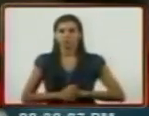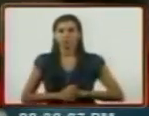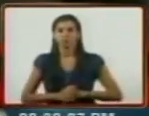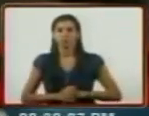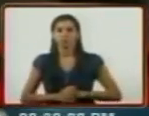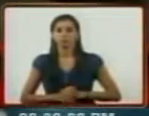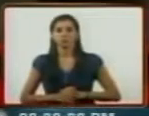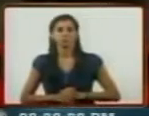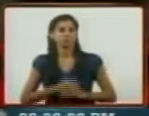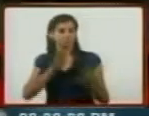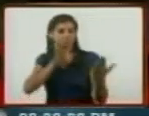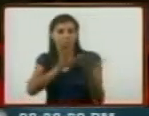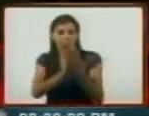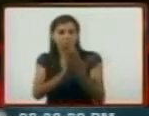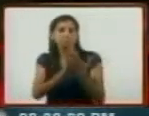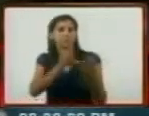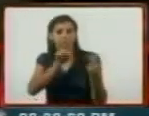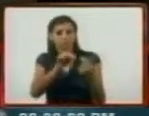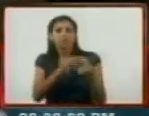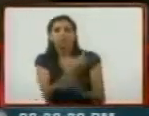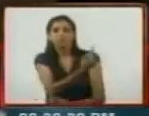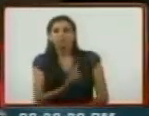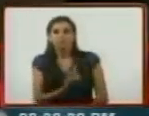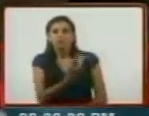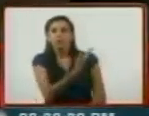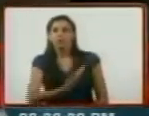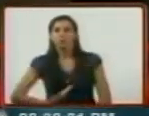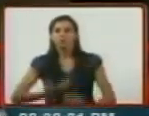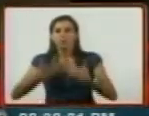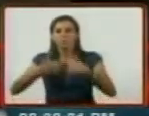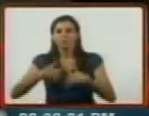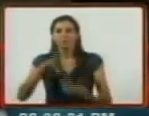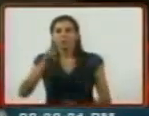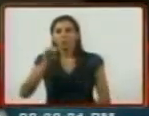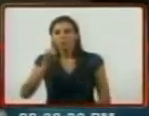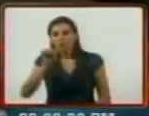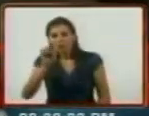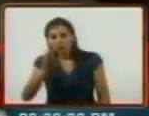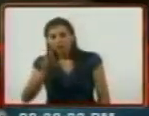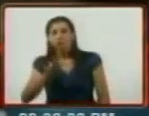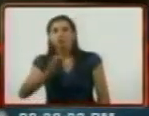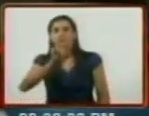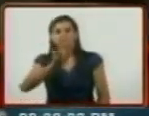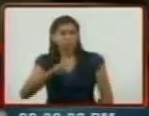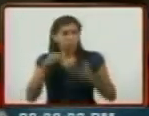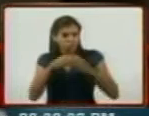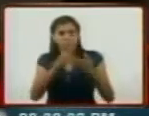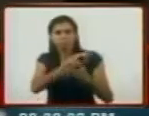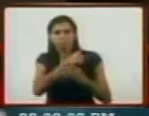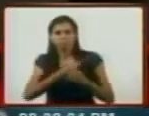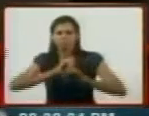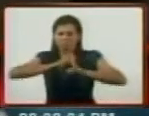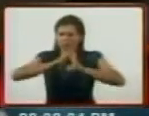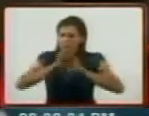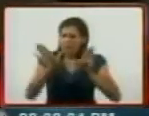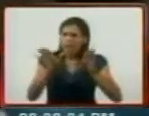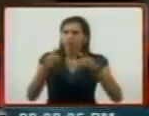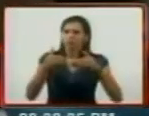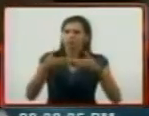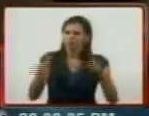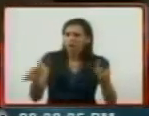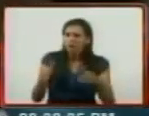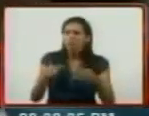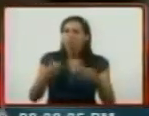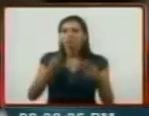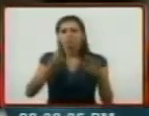bueno, recibió a Lorenzo Mendoza y la directiva de Alimentos Polar, una reunión franca, una reunión muy